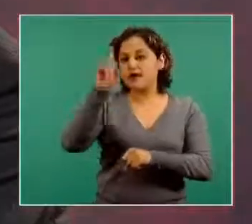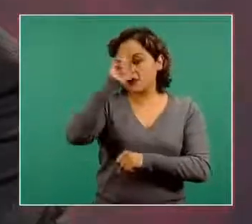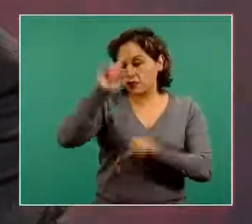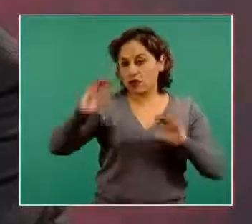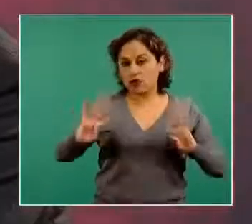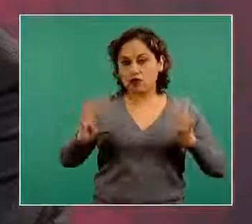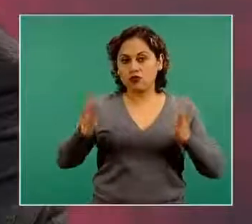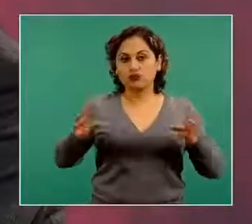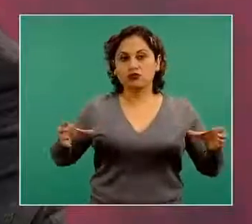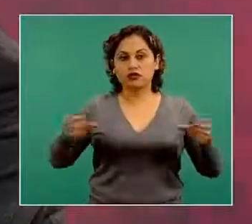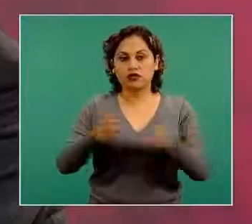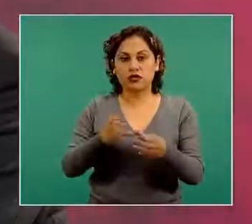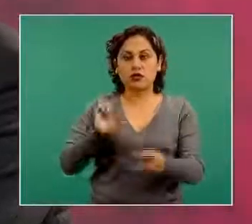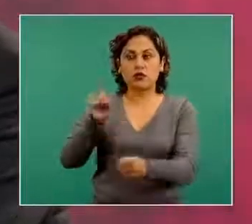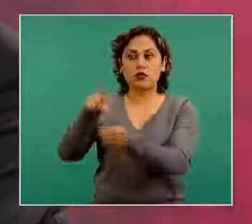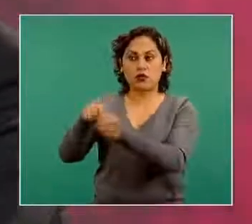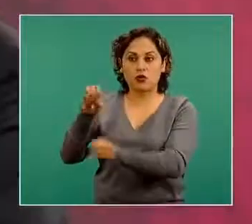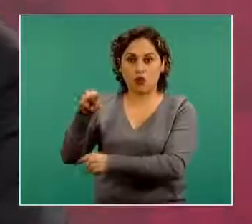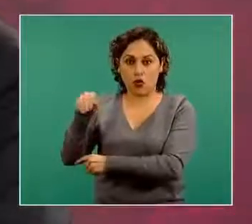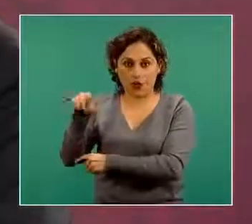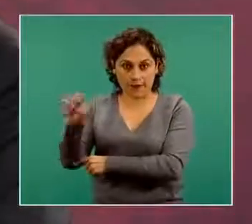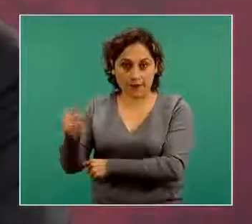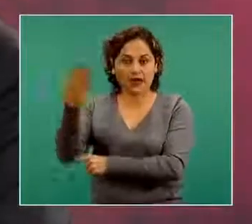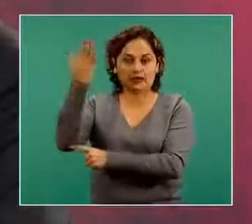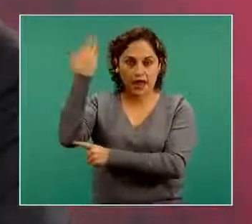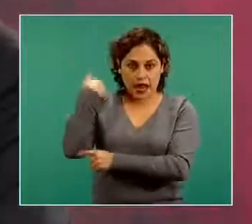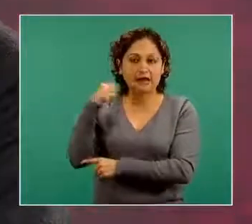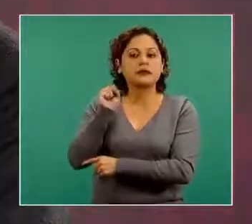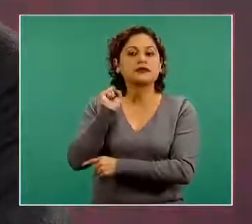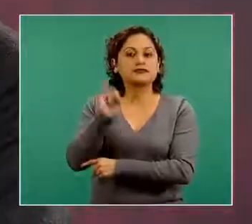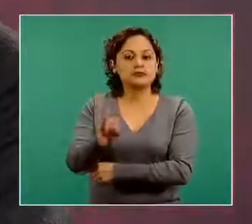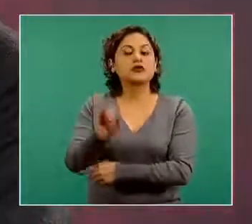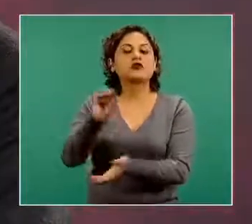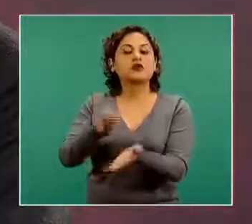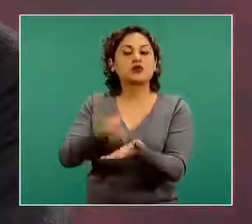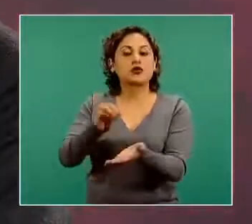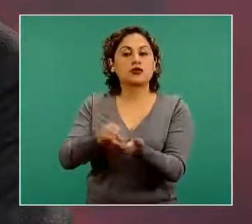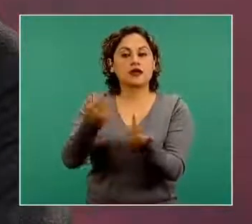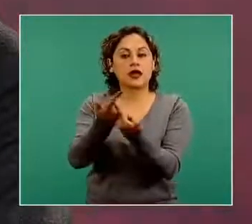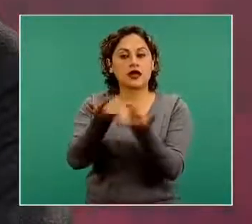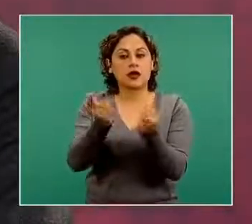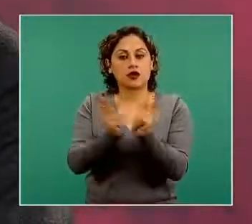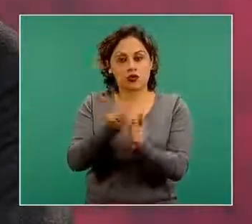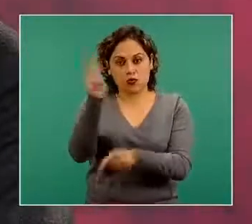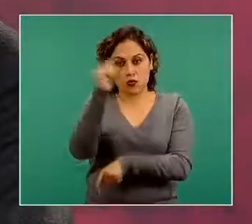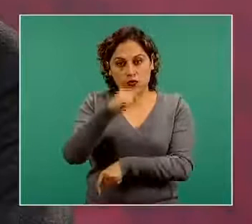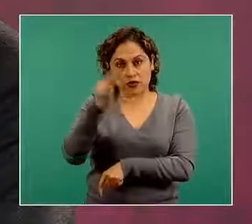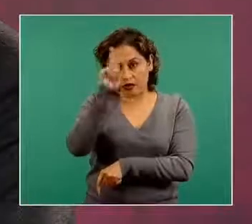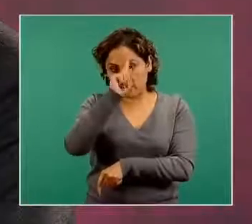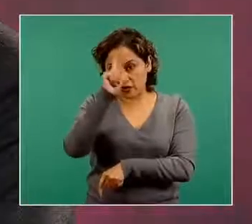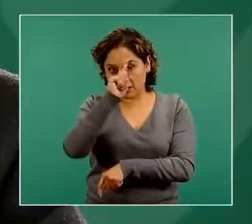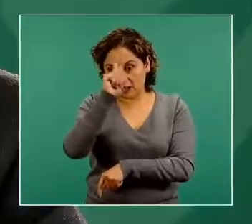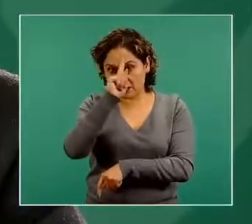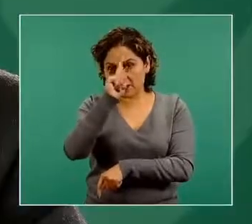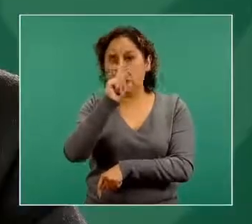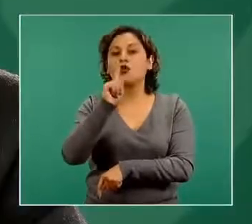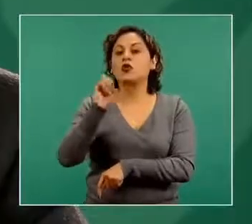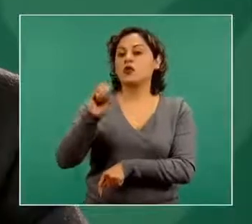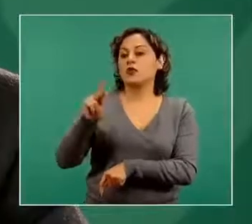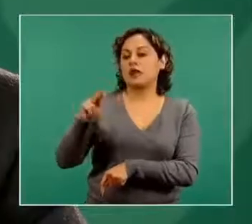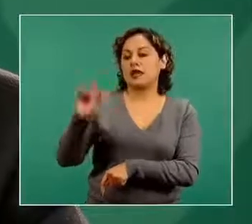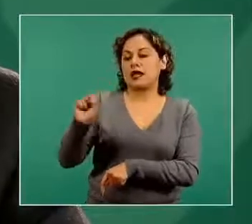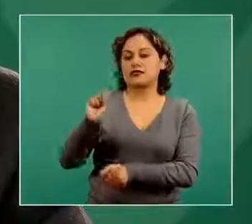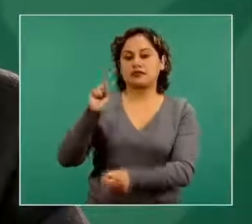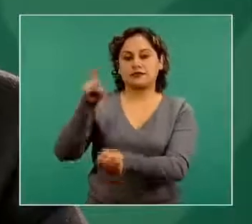del grupo asesor de la OMS y es todavía miembro del grupo técnico asesor de vacunación de la OPS.